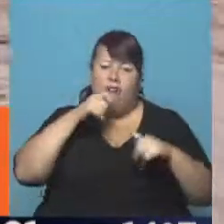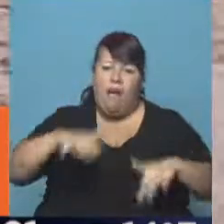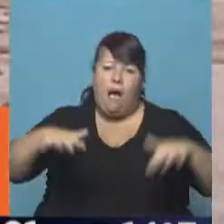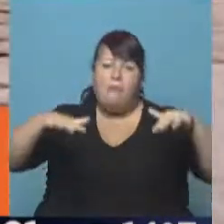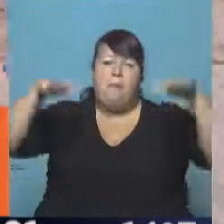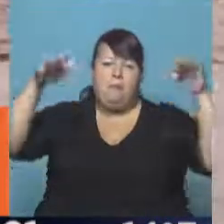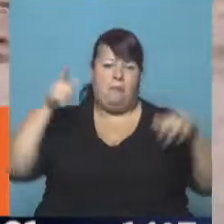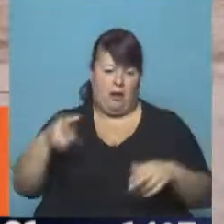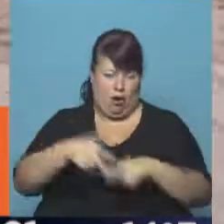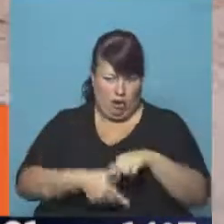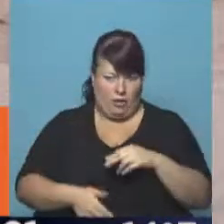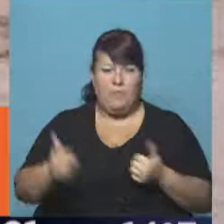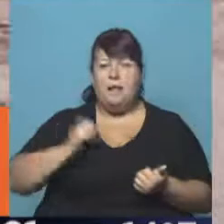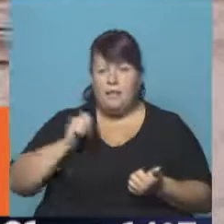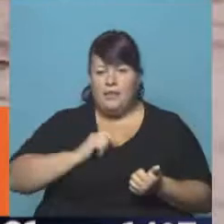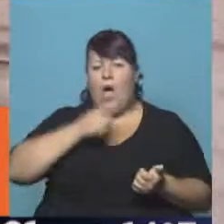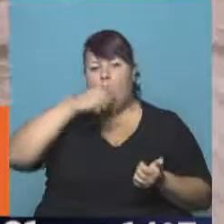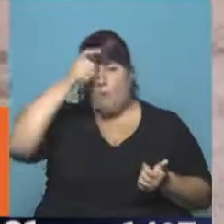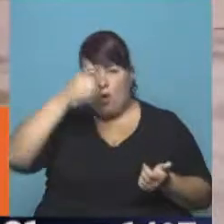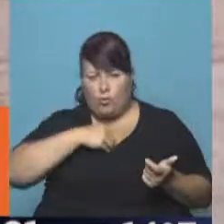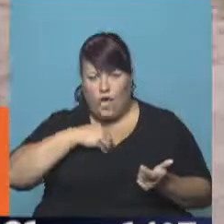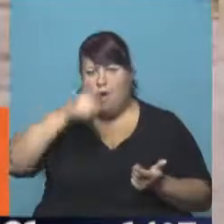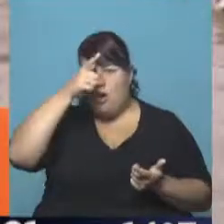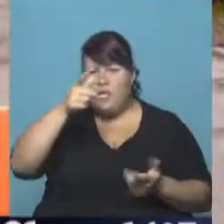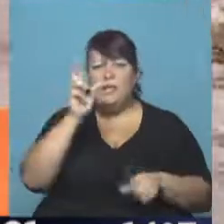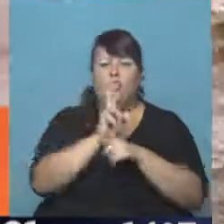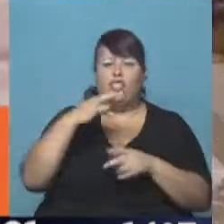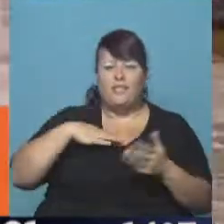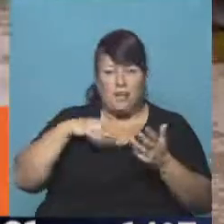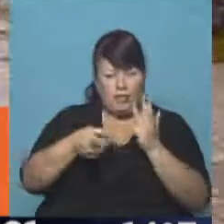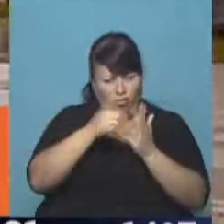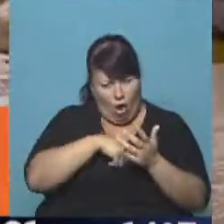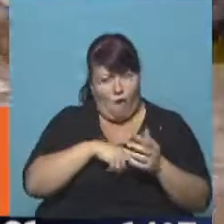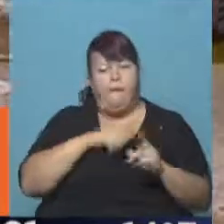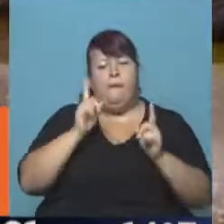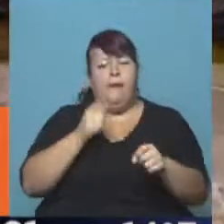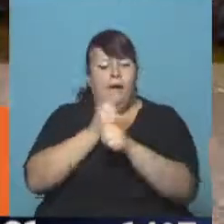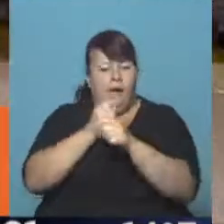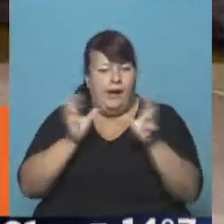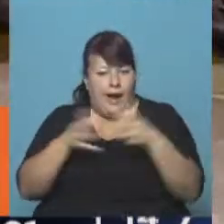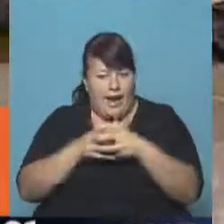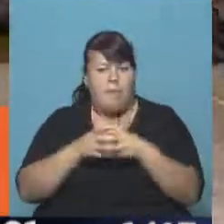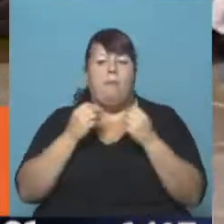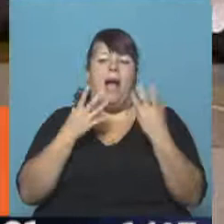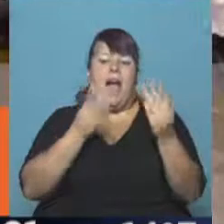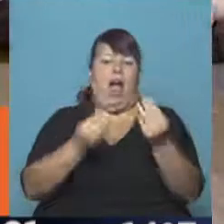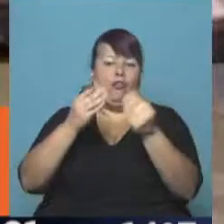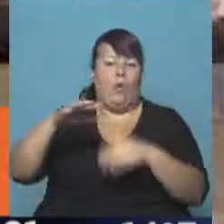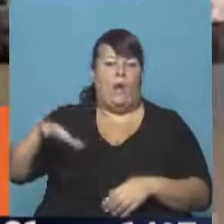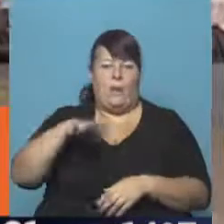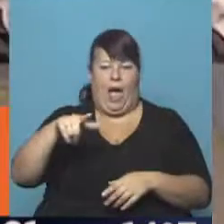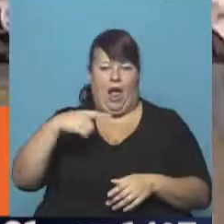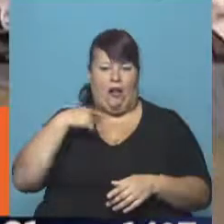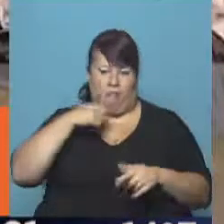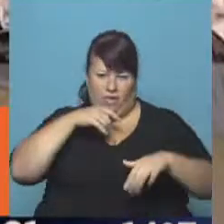siga subiendo ejército bomberos voluntarios policía y protección civil entre otros trabajan en equipo para asistir a la población